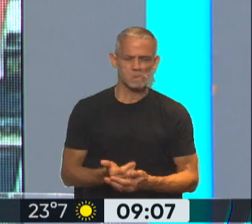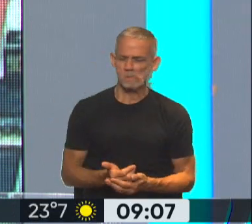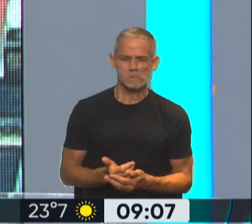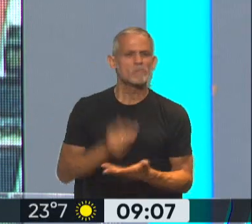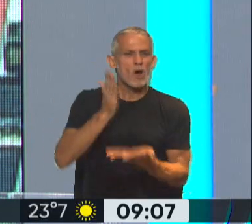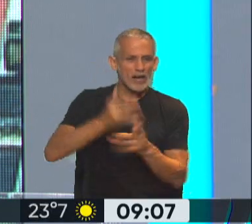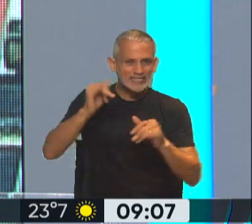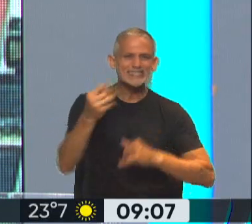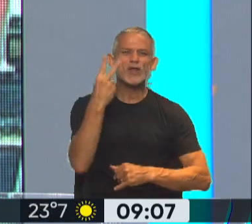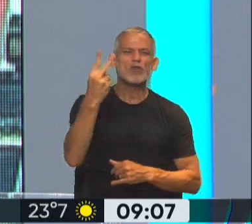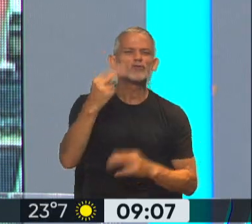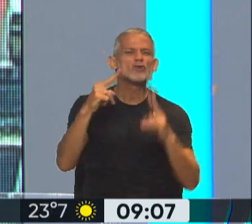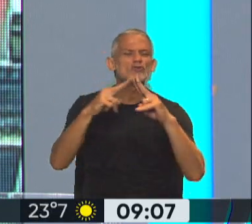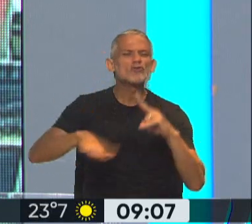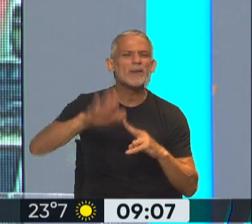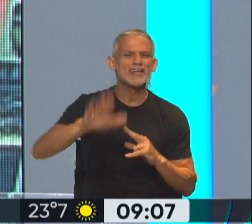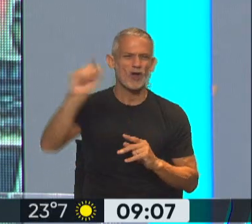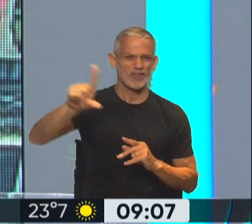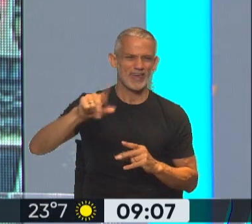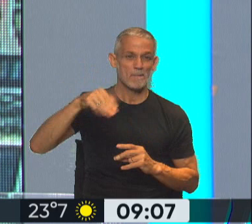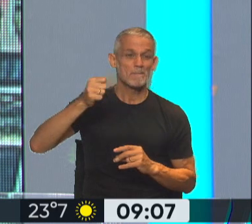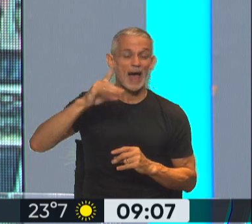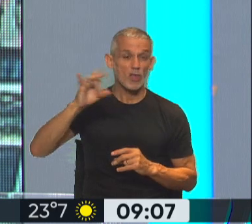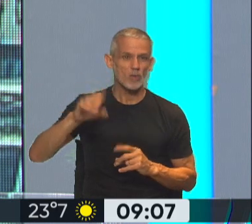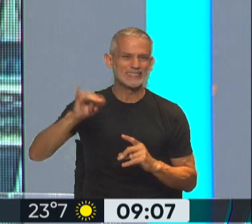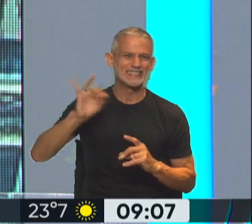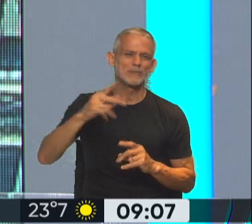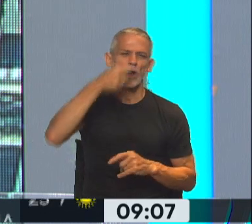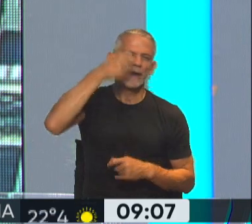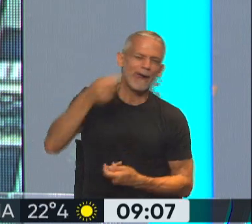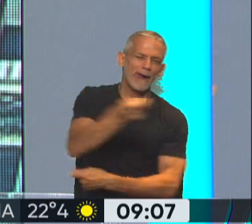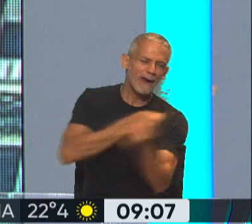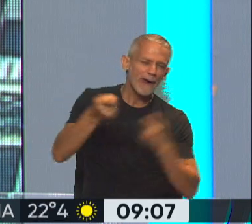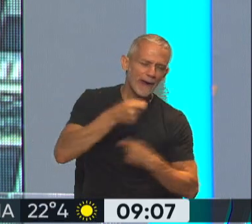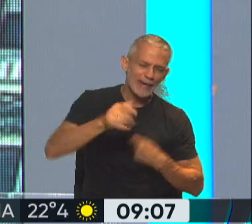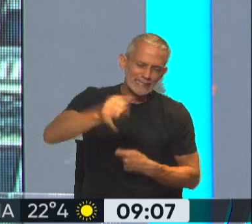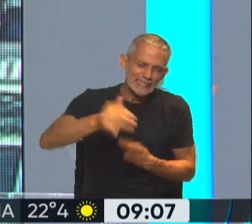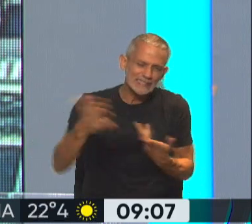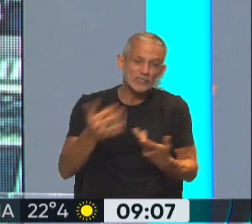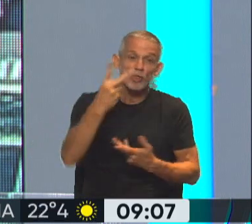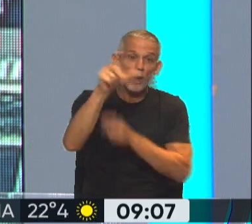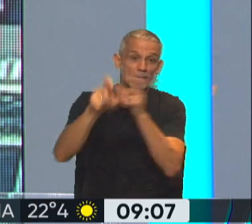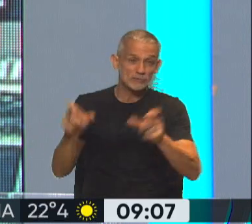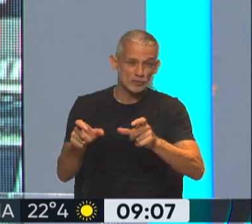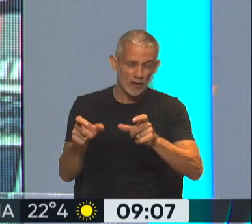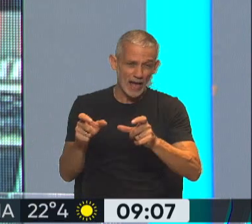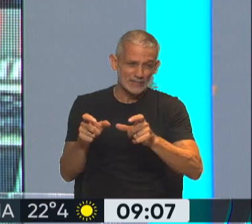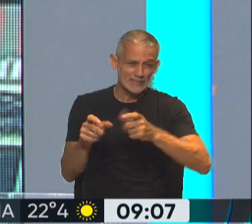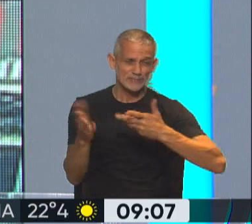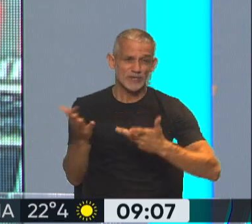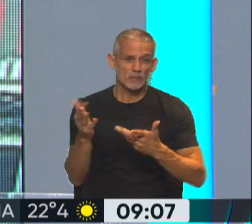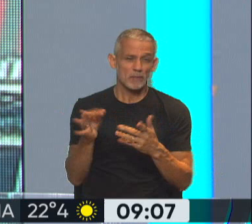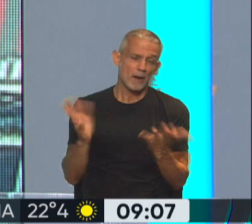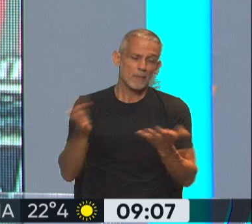se condenó fueron a dos sobrinos de maduro por narcotráfico y que en realidad fueron dos personas que fueron